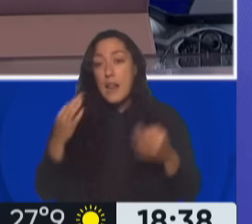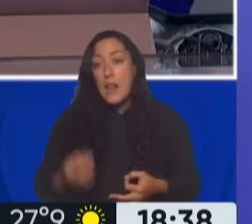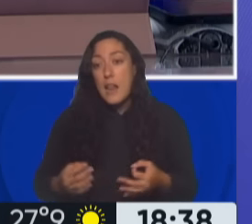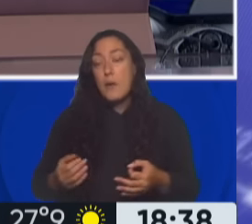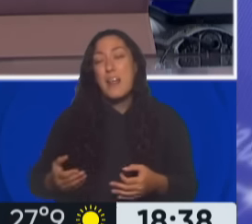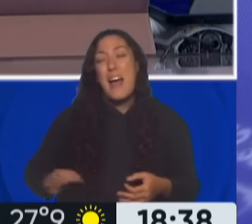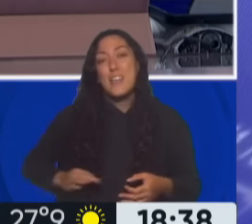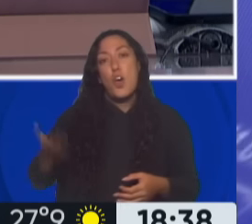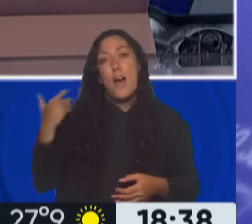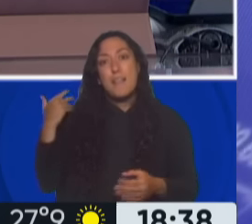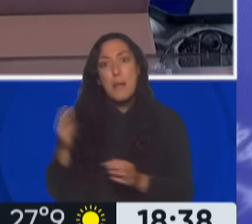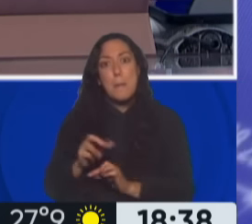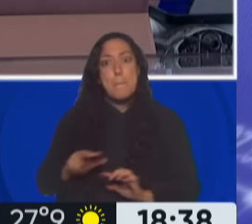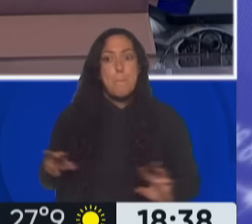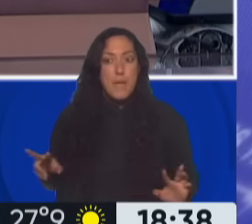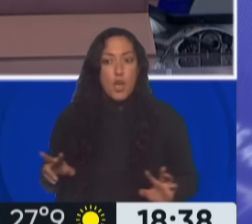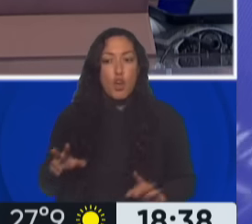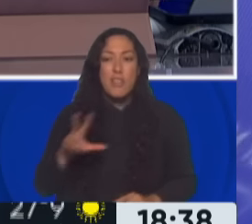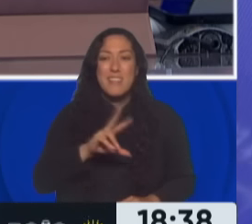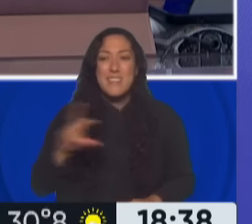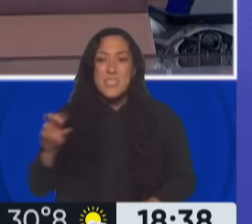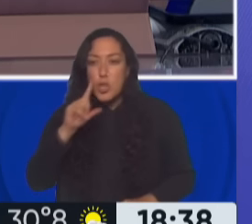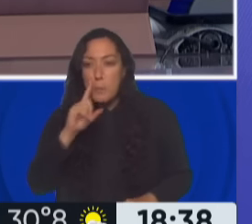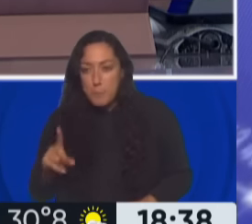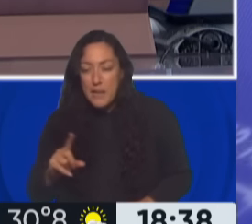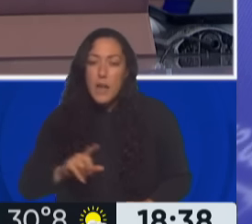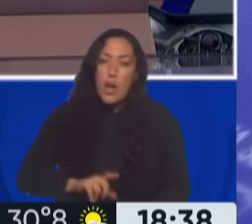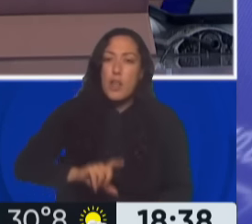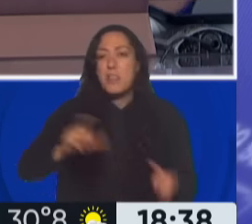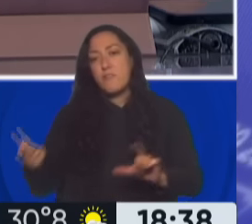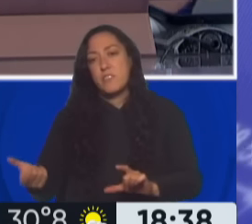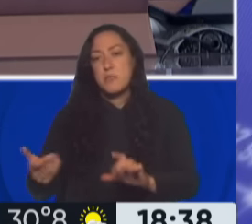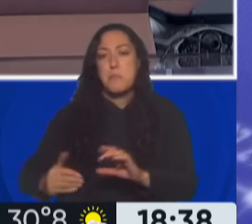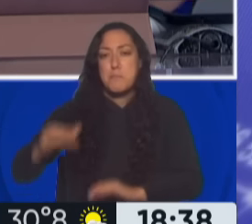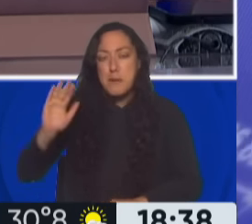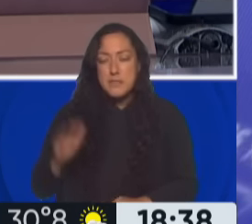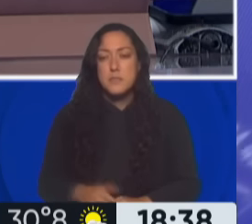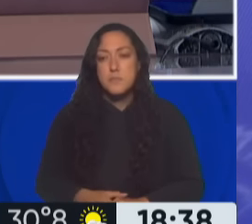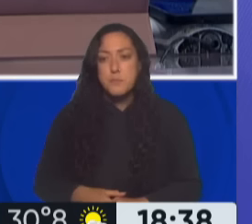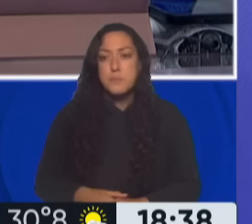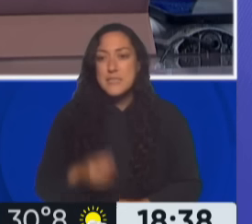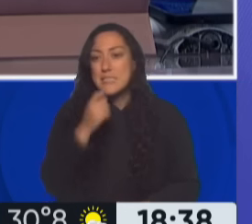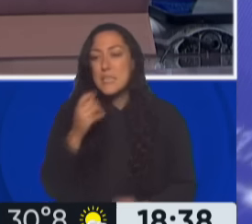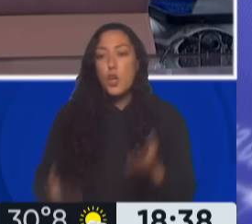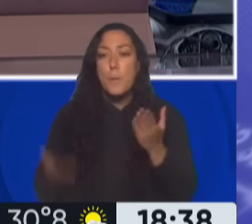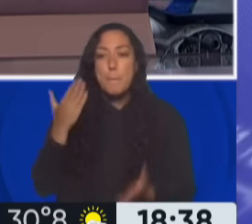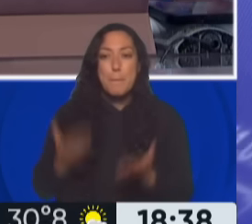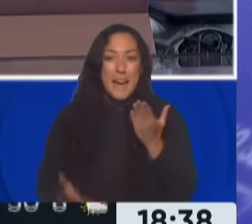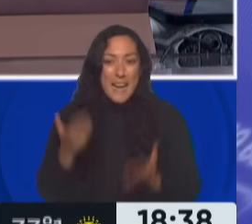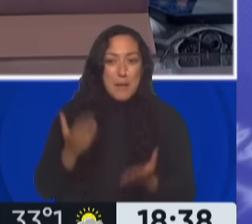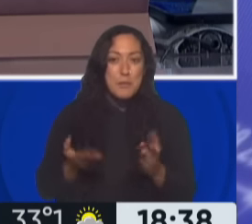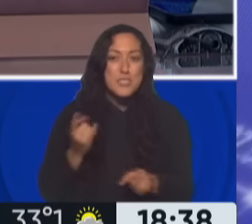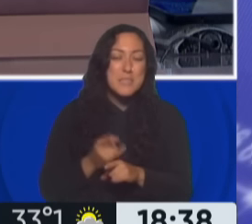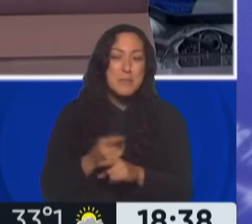algunos años, que estaban en torno a los 300.000, muchísimo más bajo. De hecho, por ejemplo, si lo comparamos, bueno, siempre se recuerda,